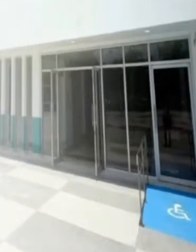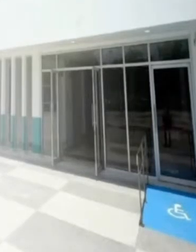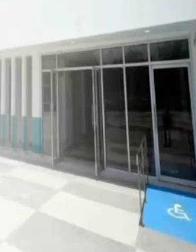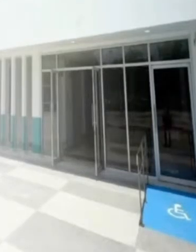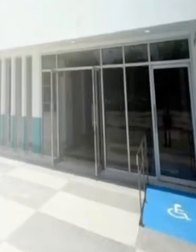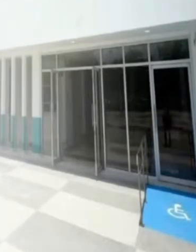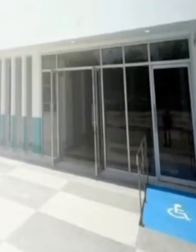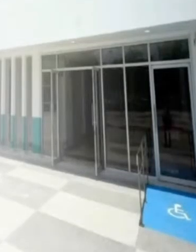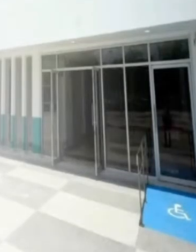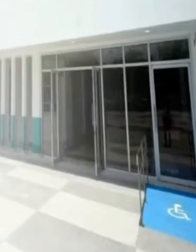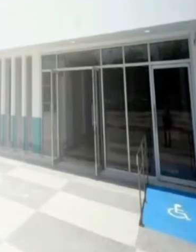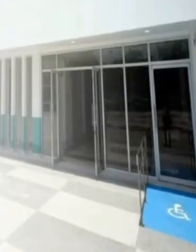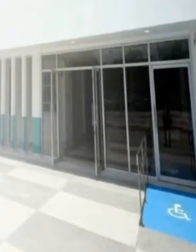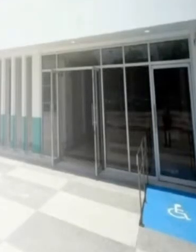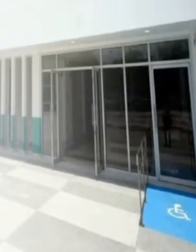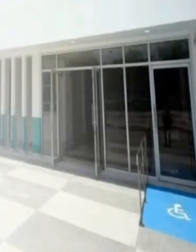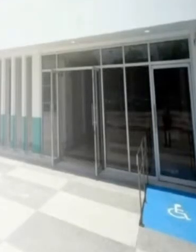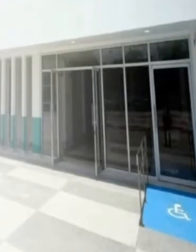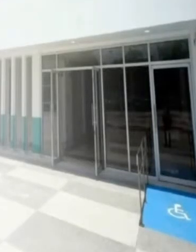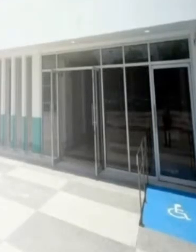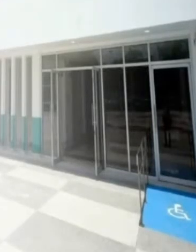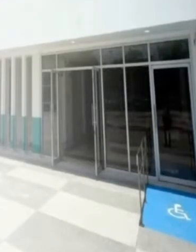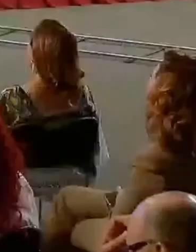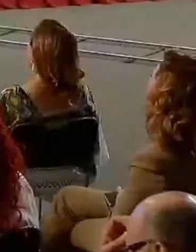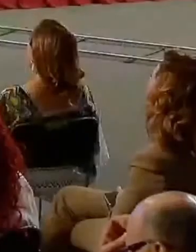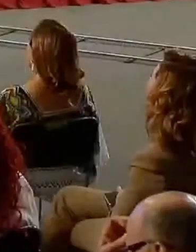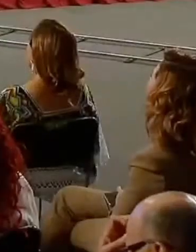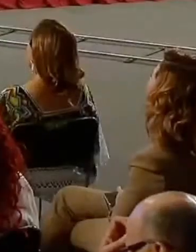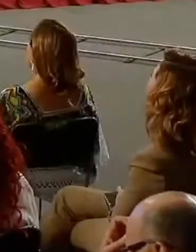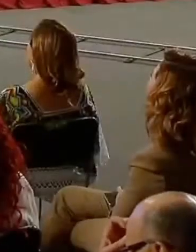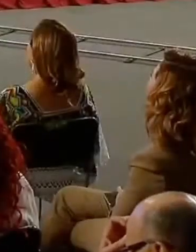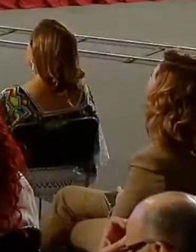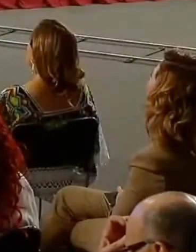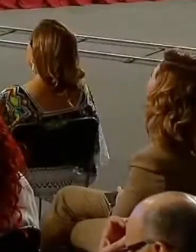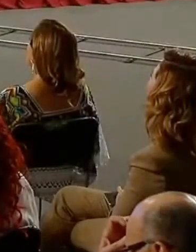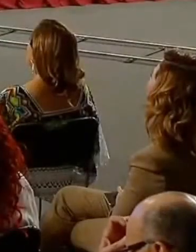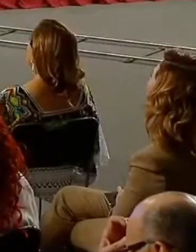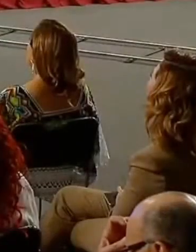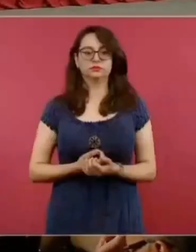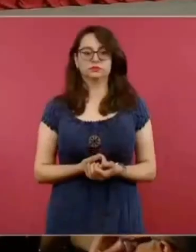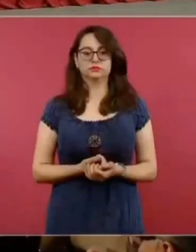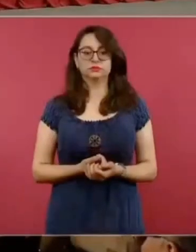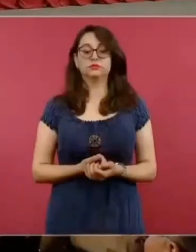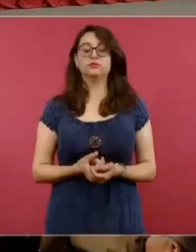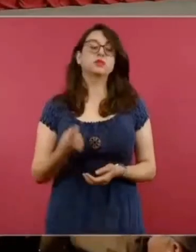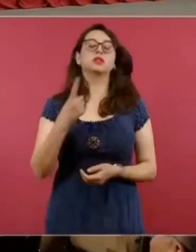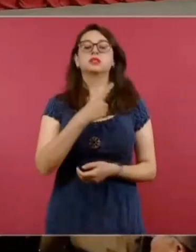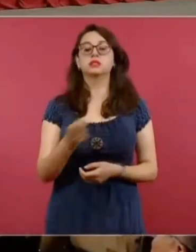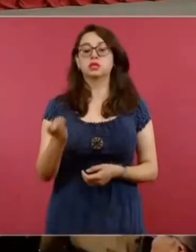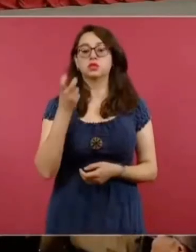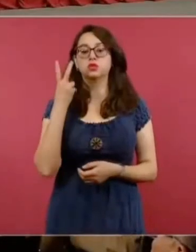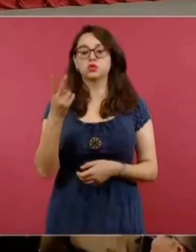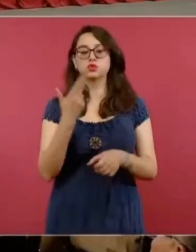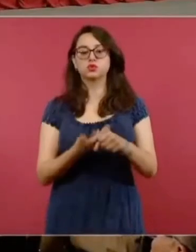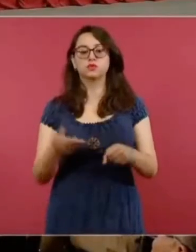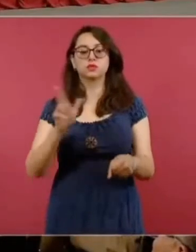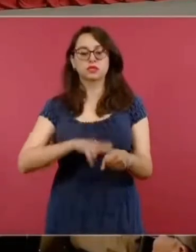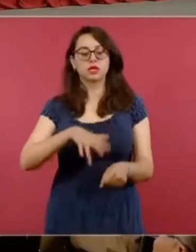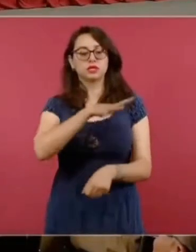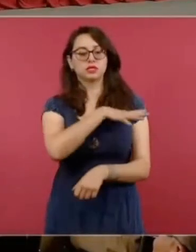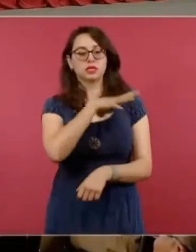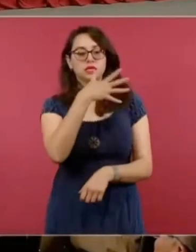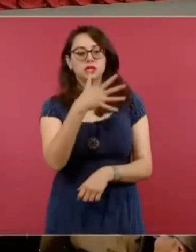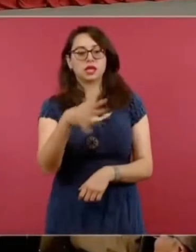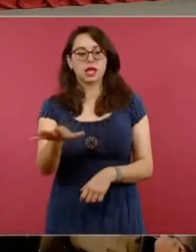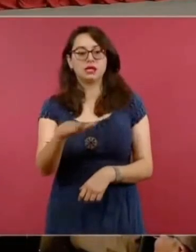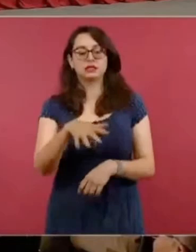pesos. Además, se concluyeron las obras de 103 hospitales básicos, 102 hospitales generales y 9 hospitales de especialidades. Aquí es